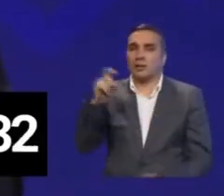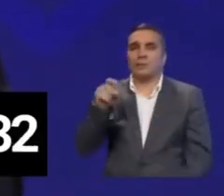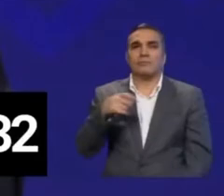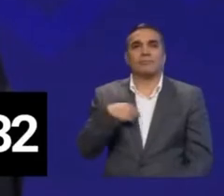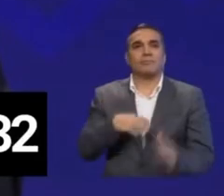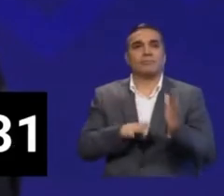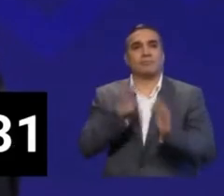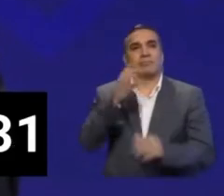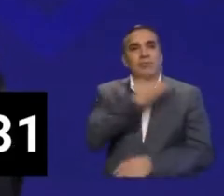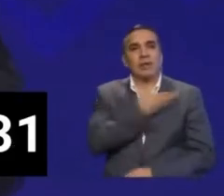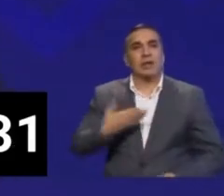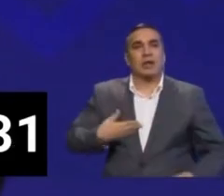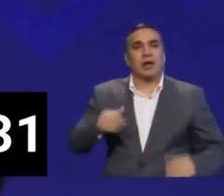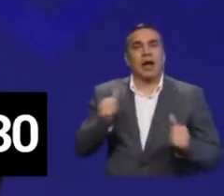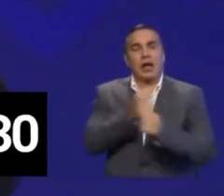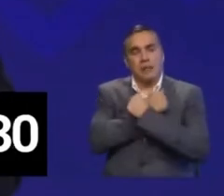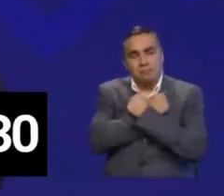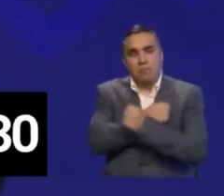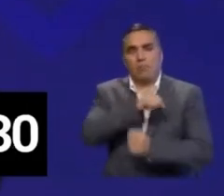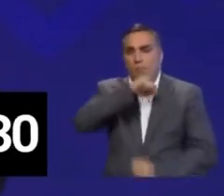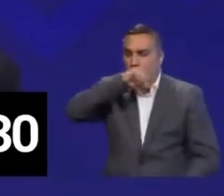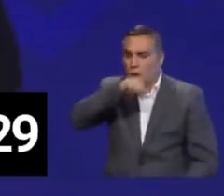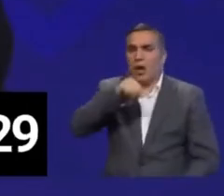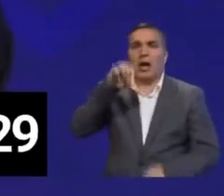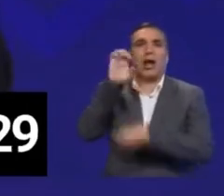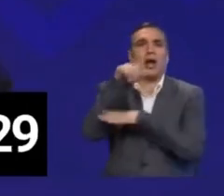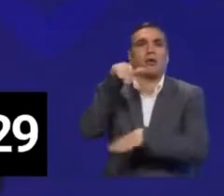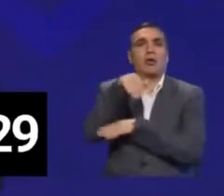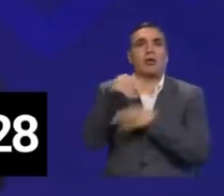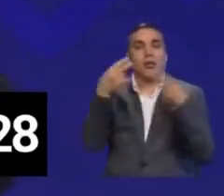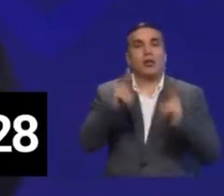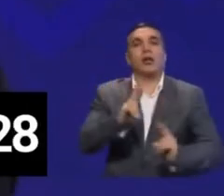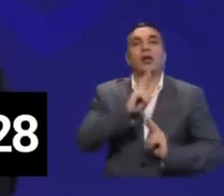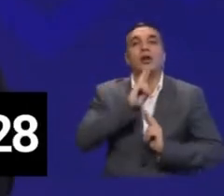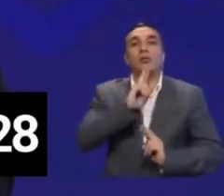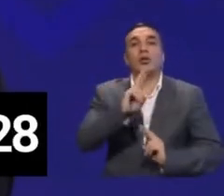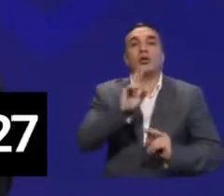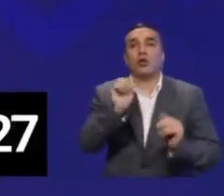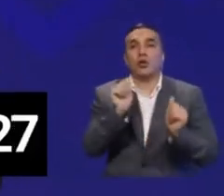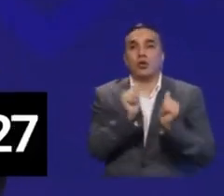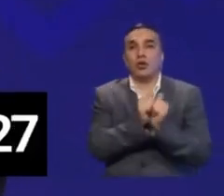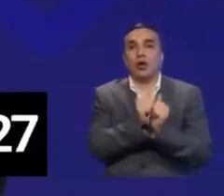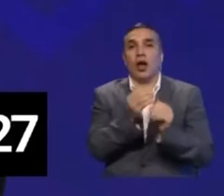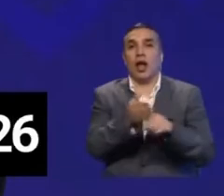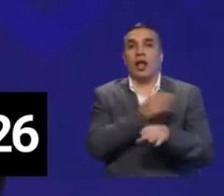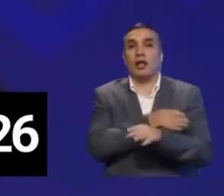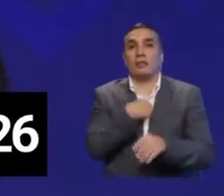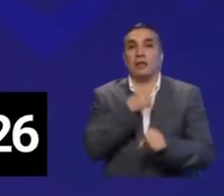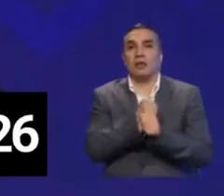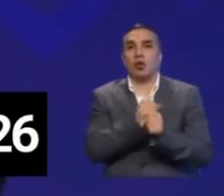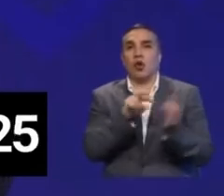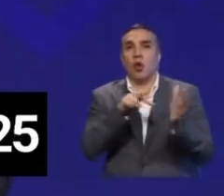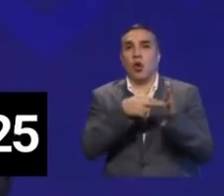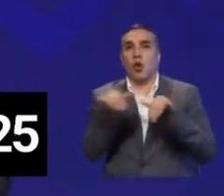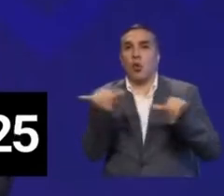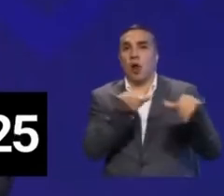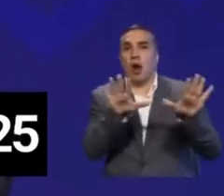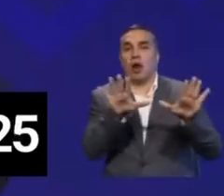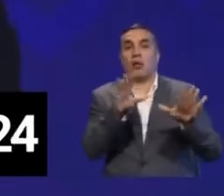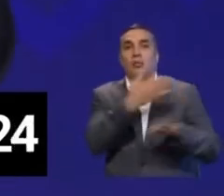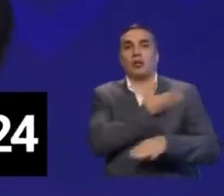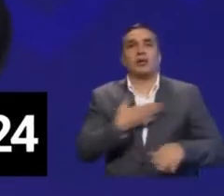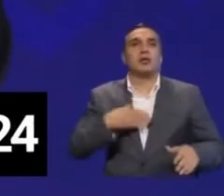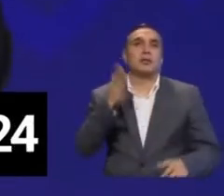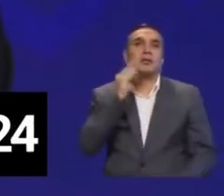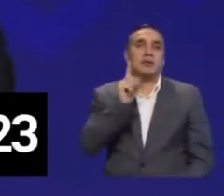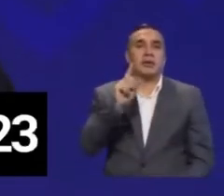un presidente patriota que ame al pueblo y que demuestre con resultados, como yo lo hice en mi primer gobierno, un presidente con